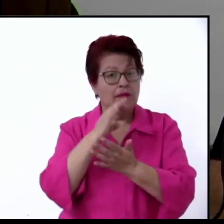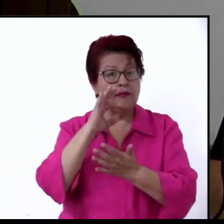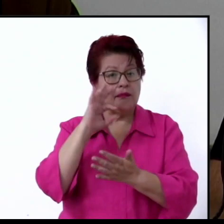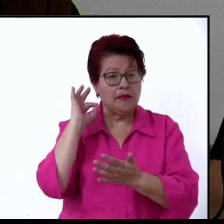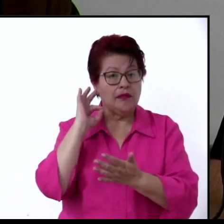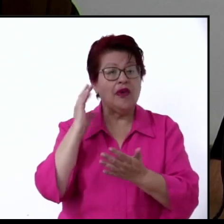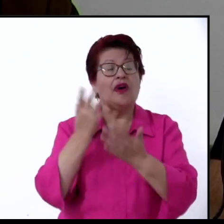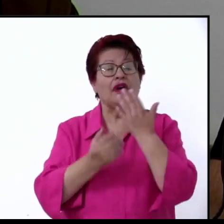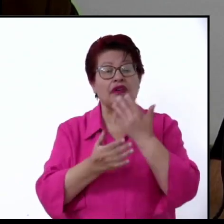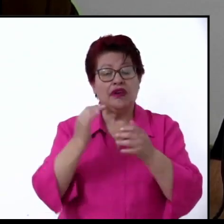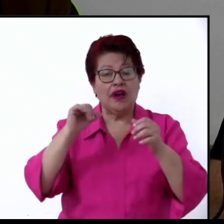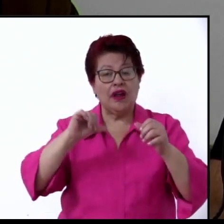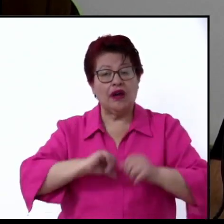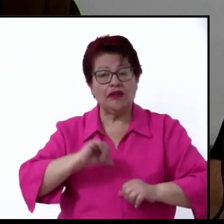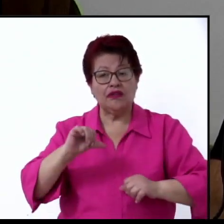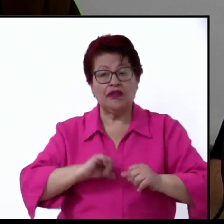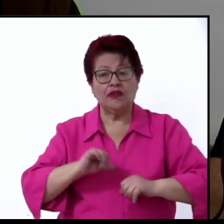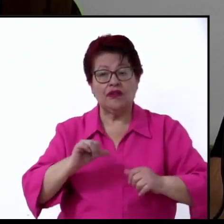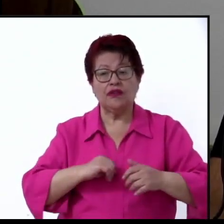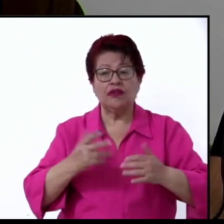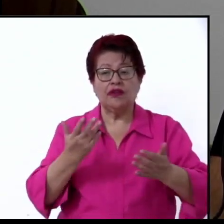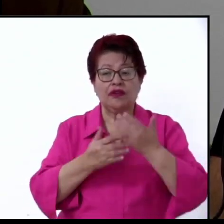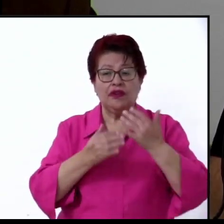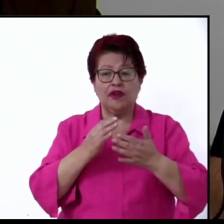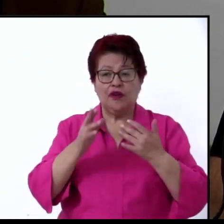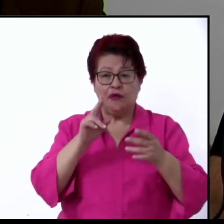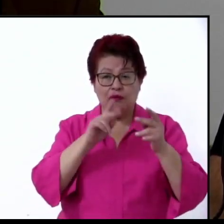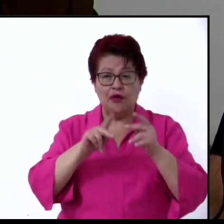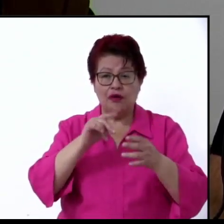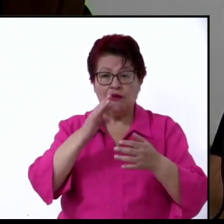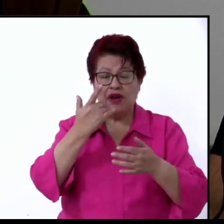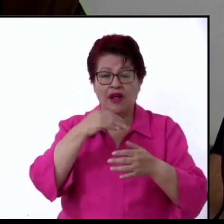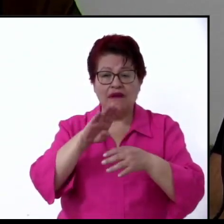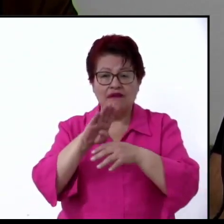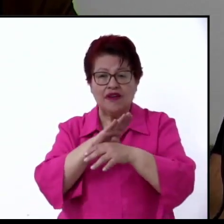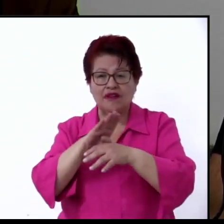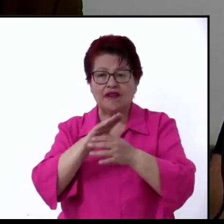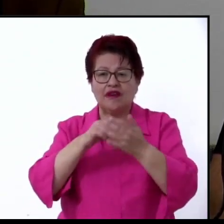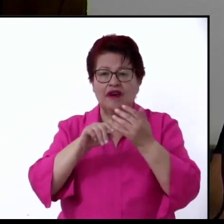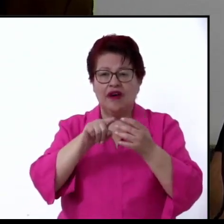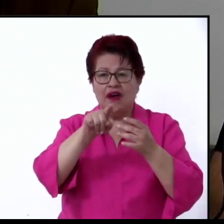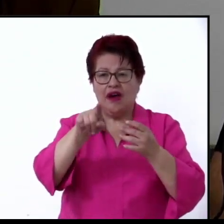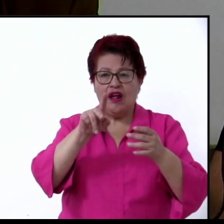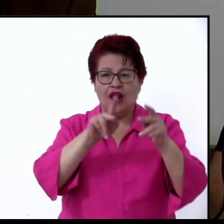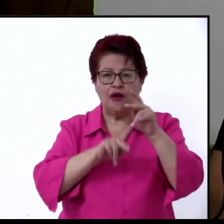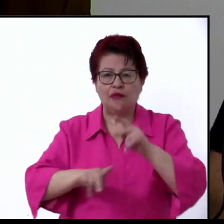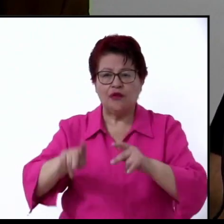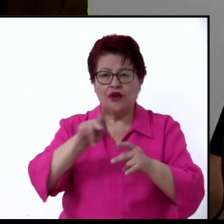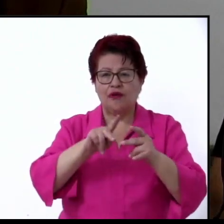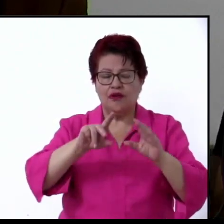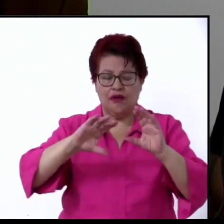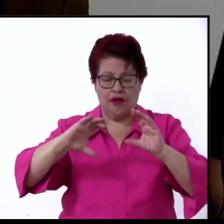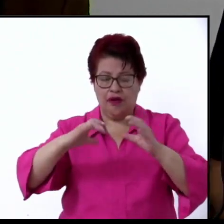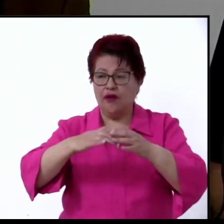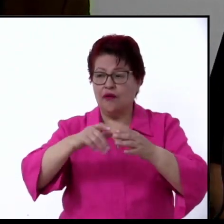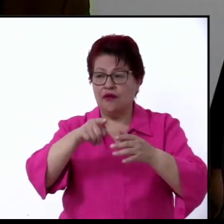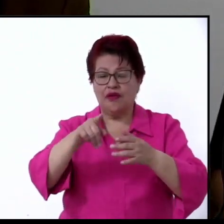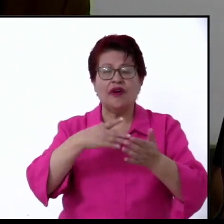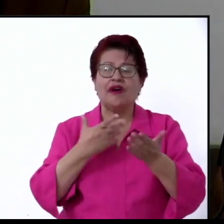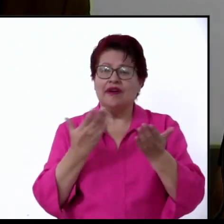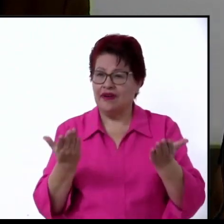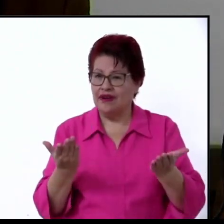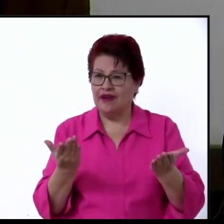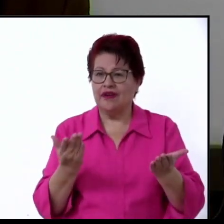implica generar acciones y política pública para beneficiar a la población, a la comunidad. Así es de que